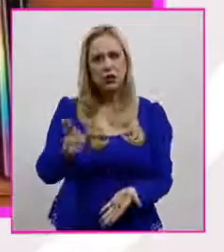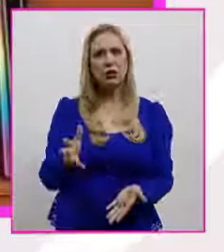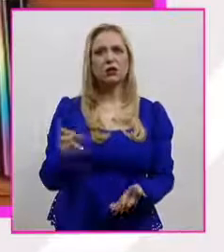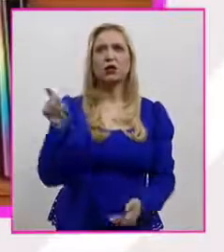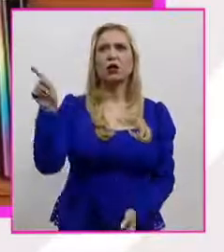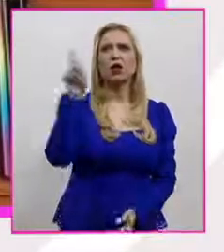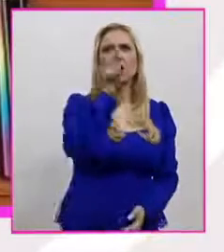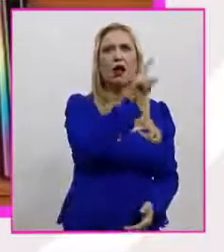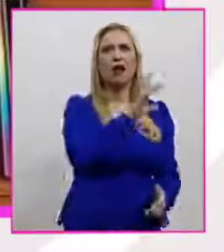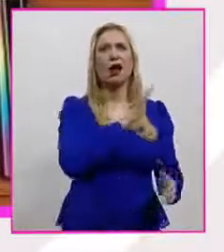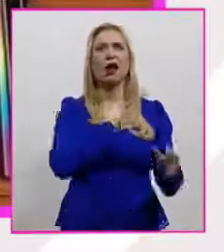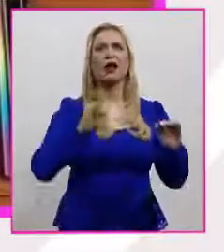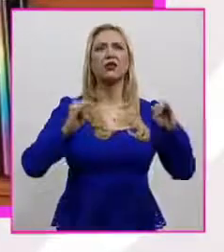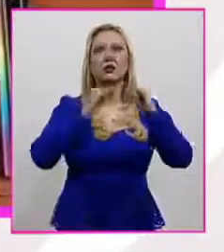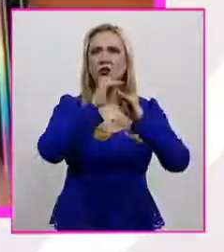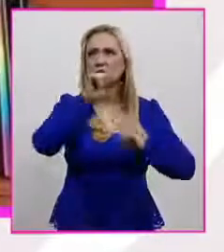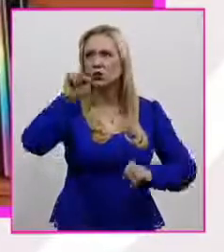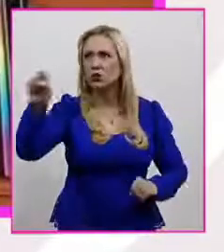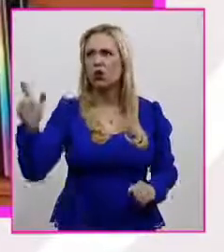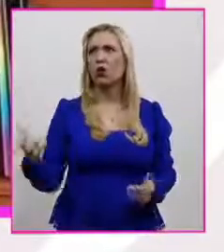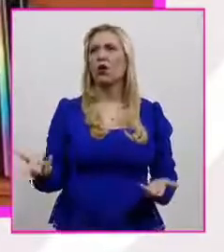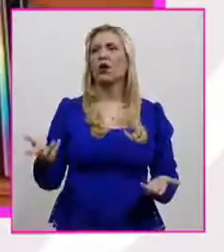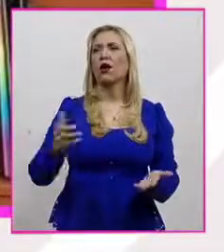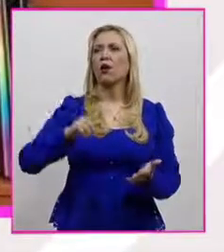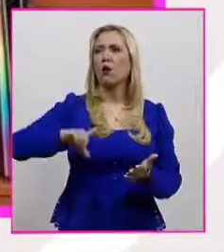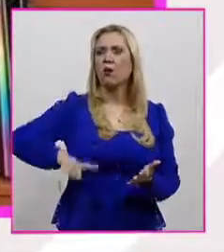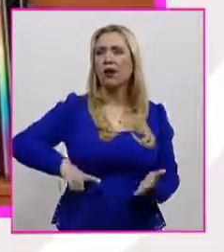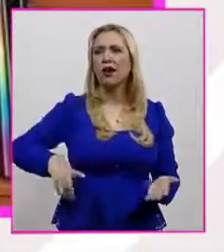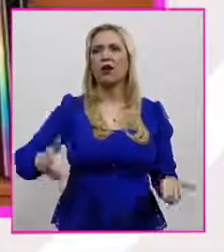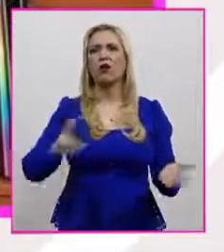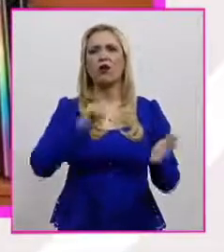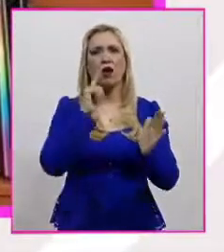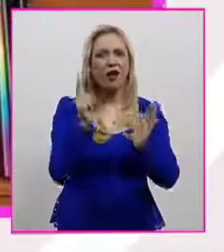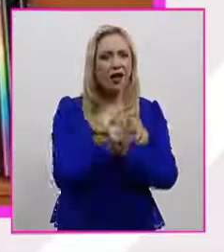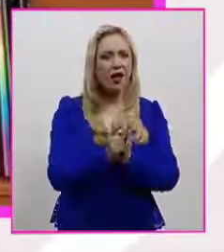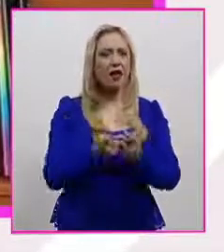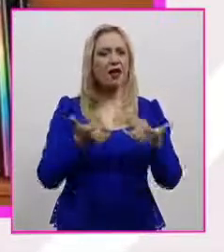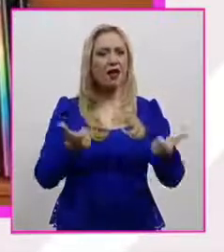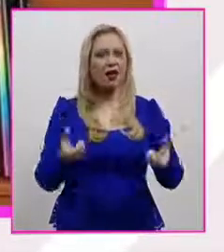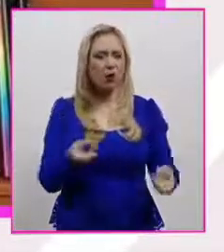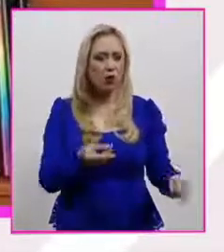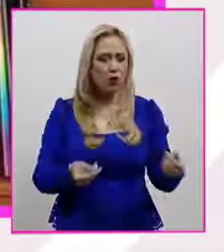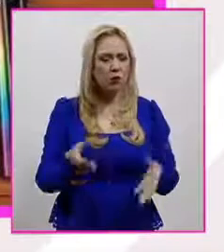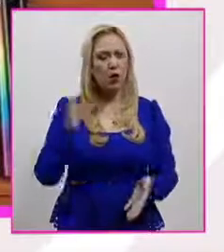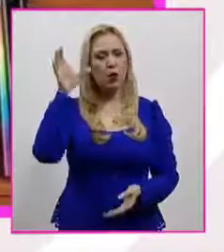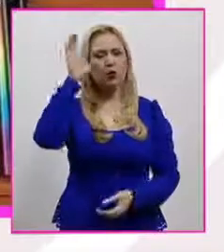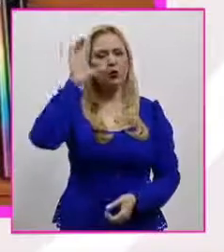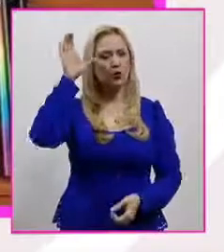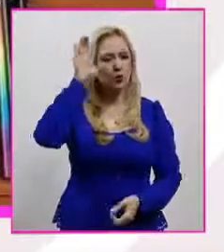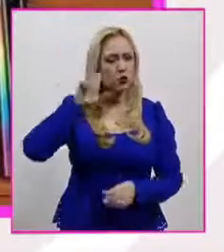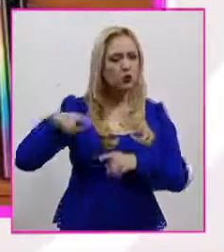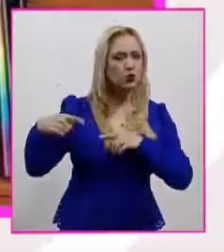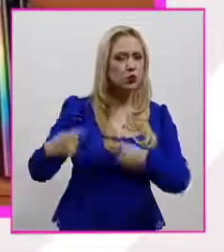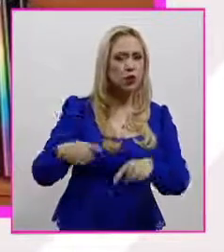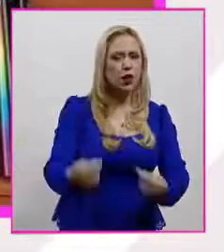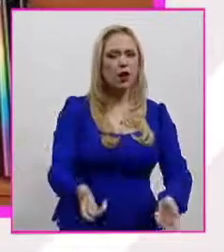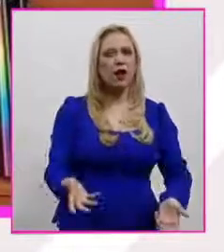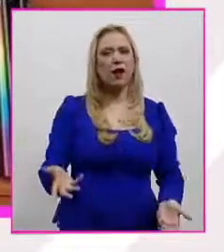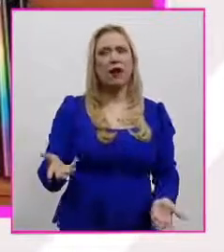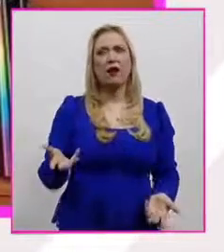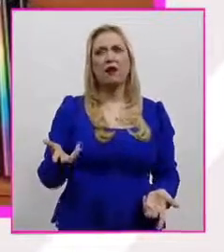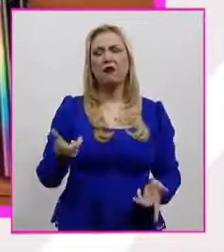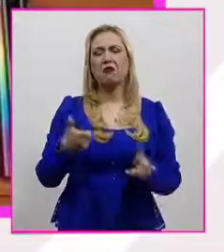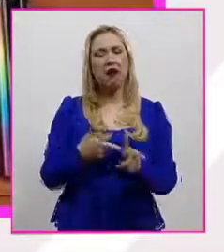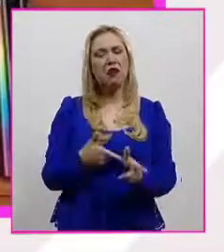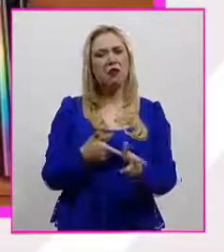nuestras leyes, en nuestra cultura, en nuestra economía, etcétera, pues es que hoy queremos hablar sobre cómo el racismo impacta en el acceso